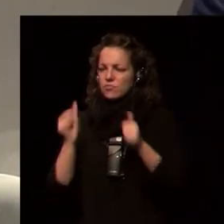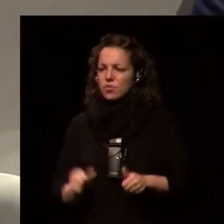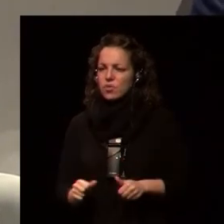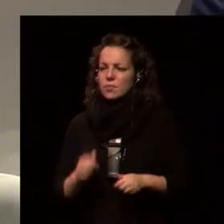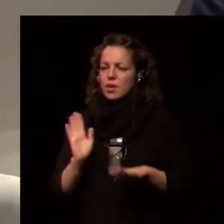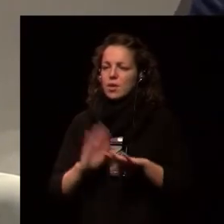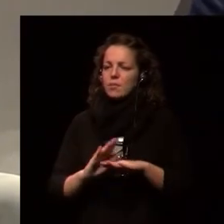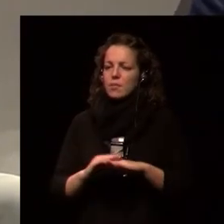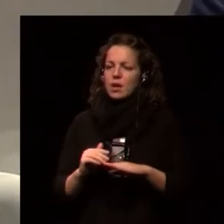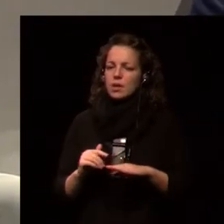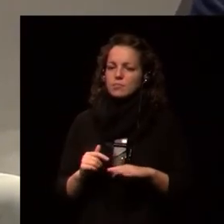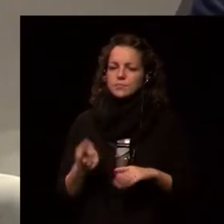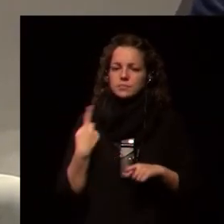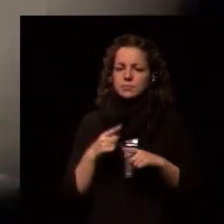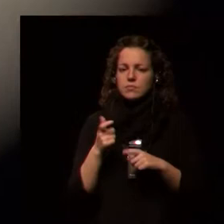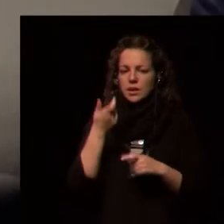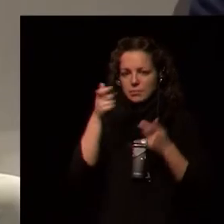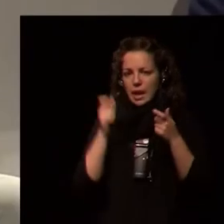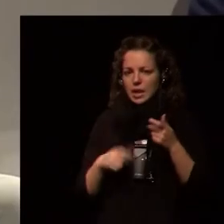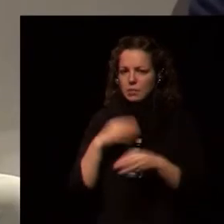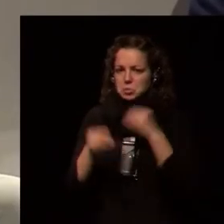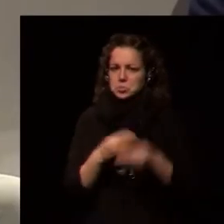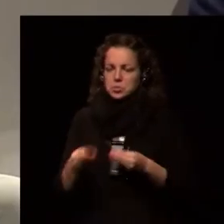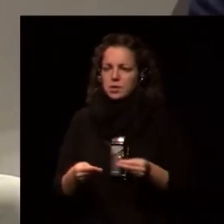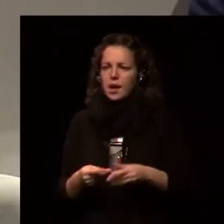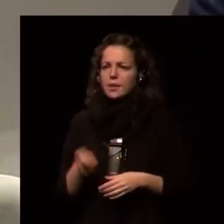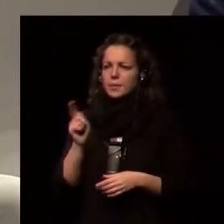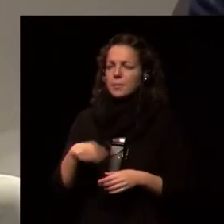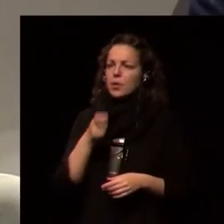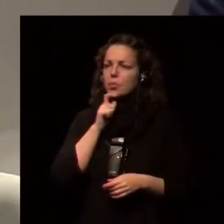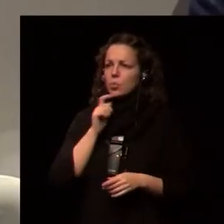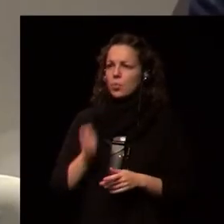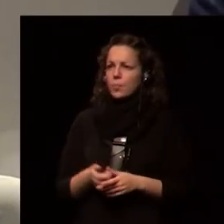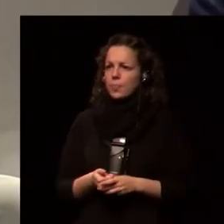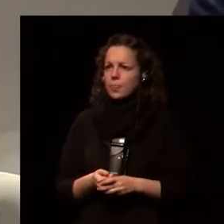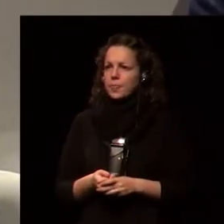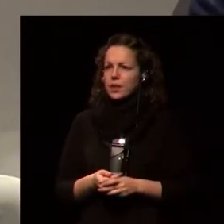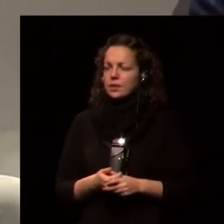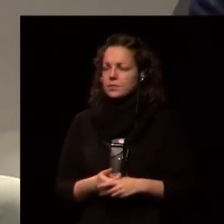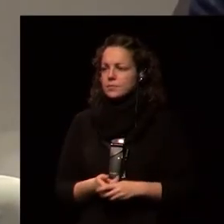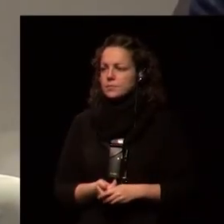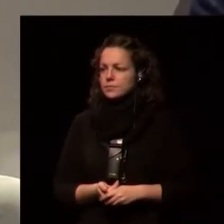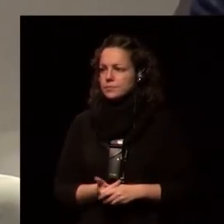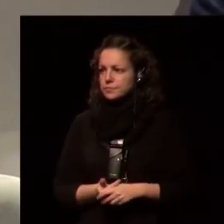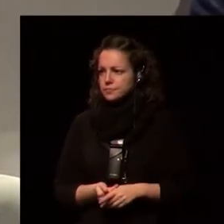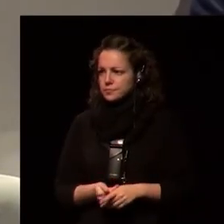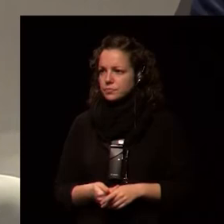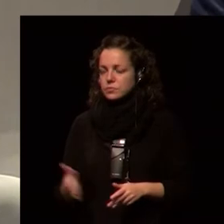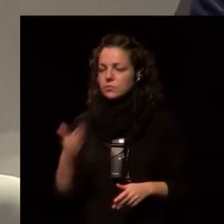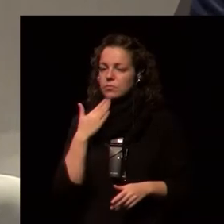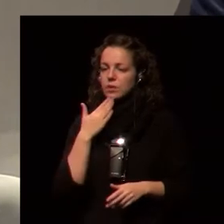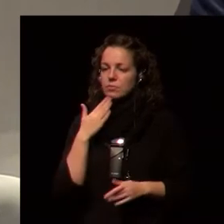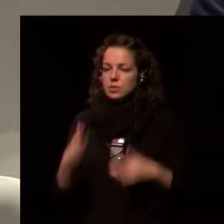poder posiblemente consumir esas palabras es como una